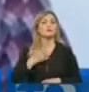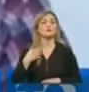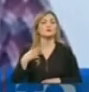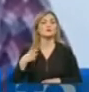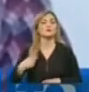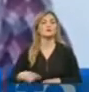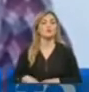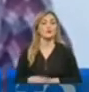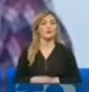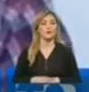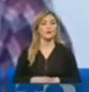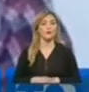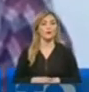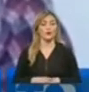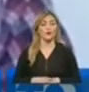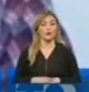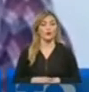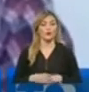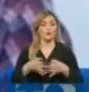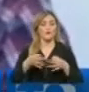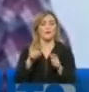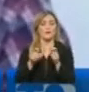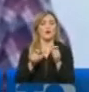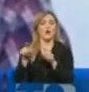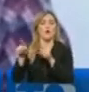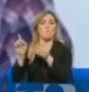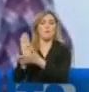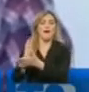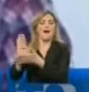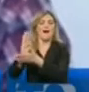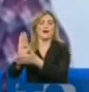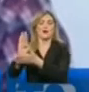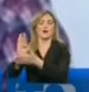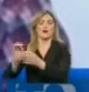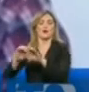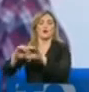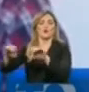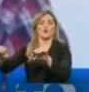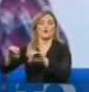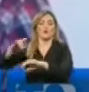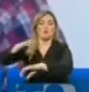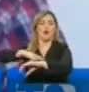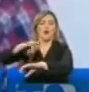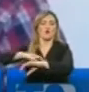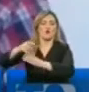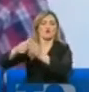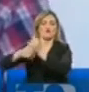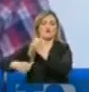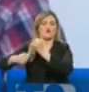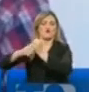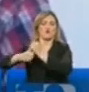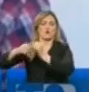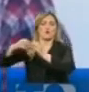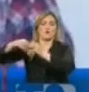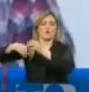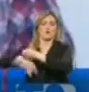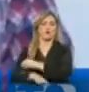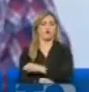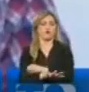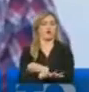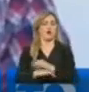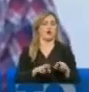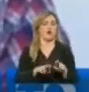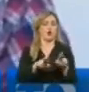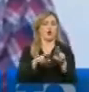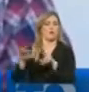poder eliminar el virus por vía fecal y que este pueda pasar a las aguas residuales y a partir de allí